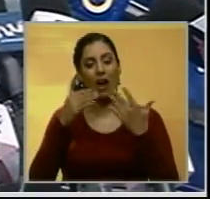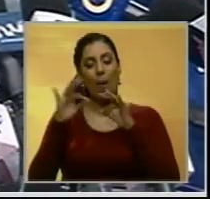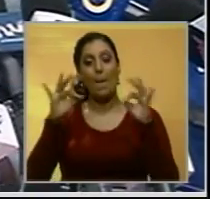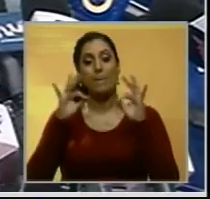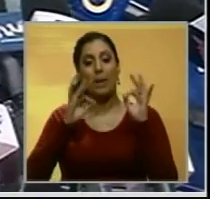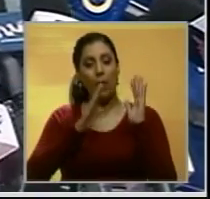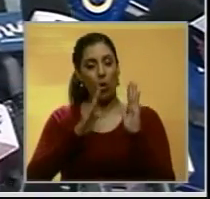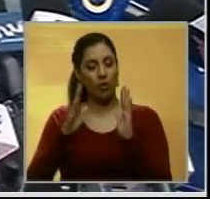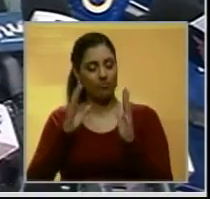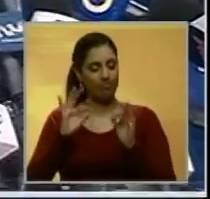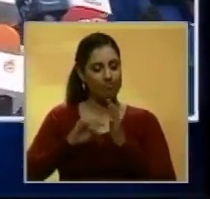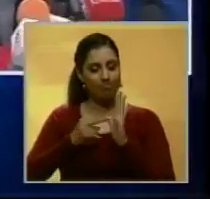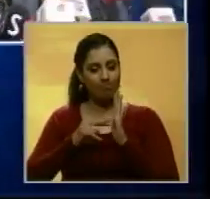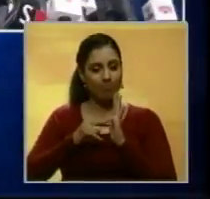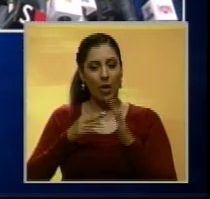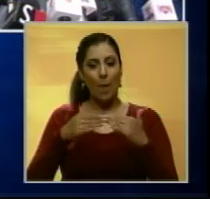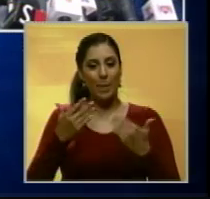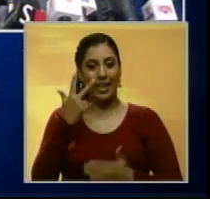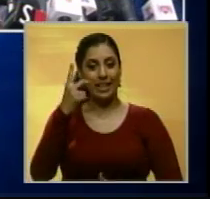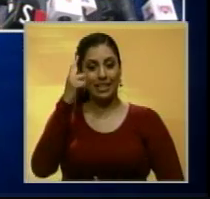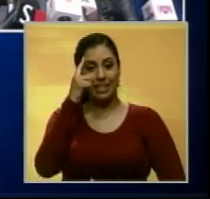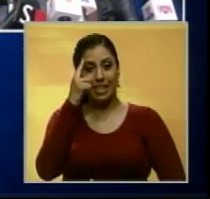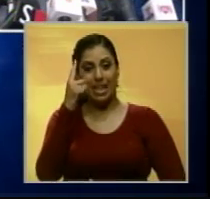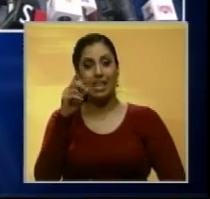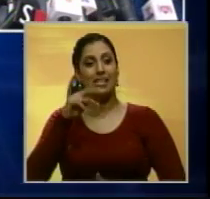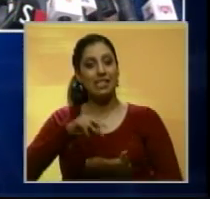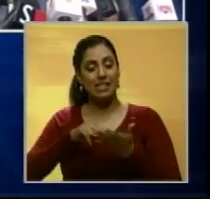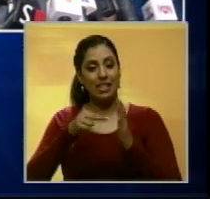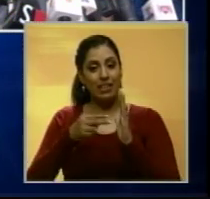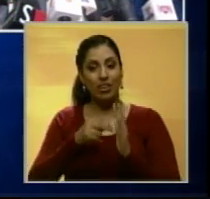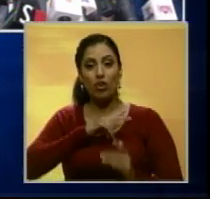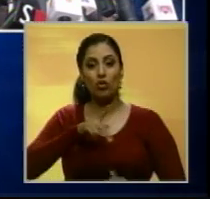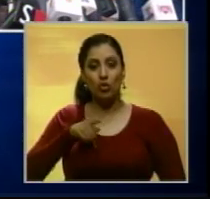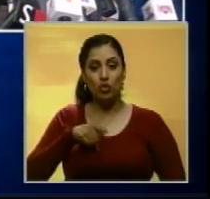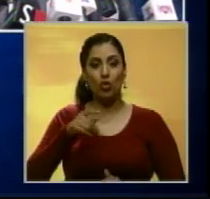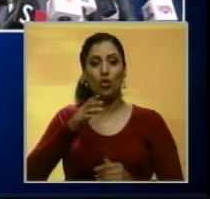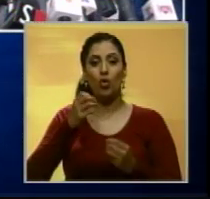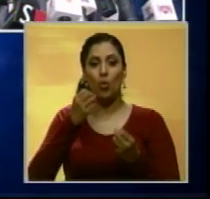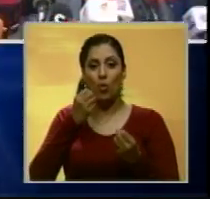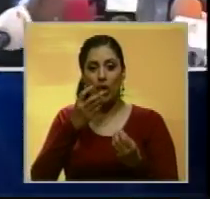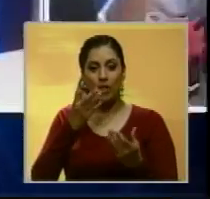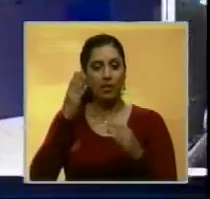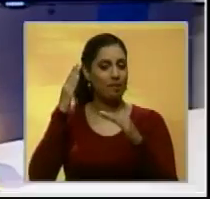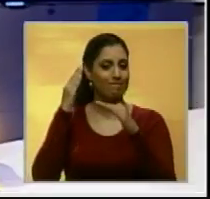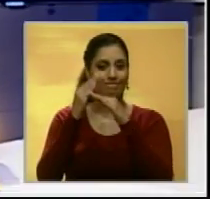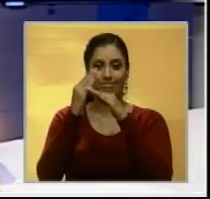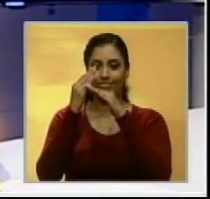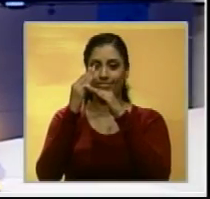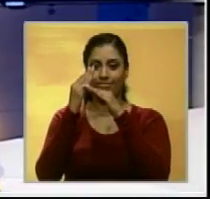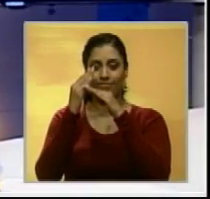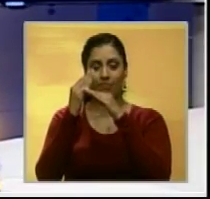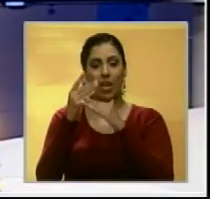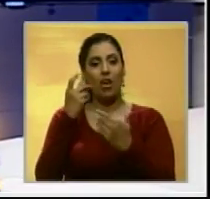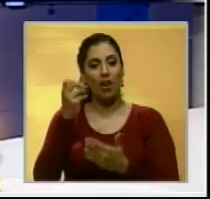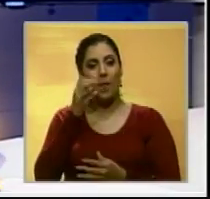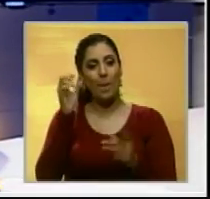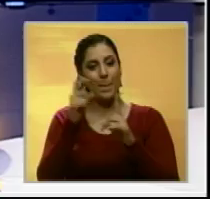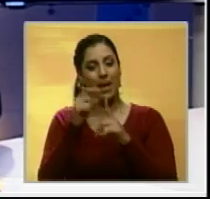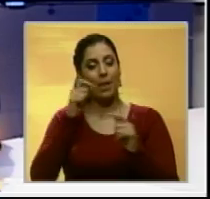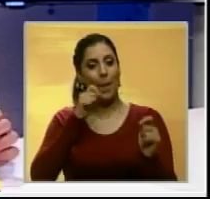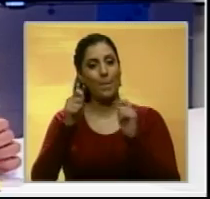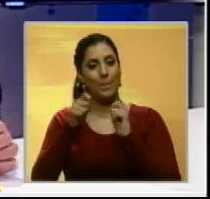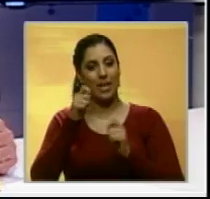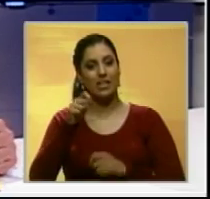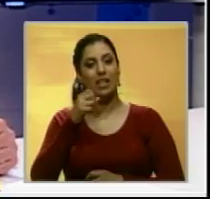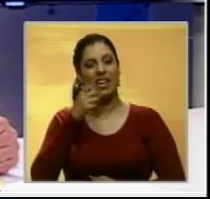y organizándonos para que esos 3 días no solamente vamos a llevar... Era palabras en este momento la rueda de